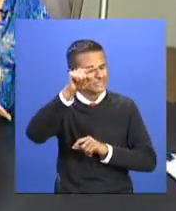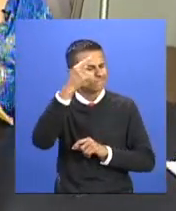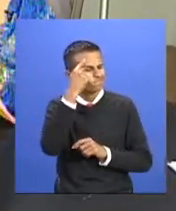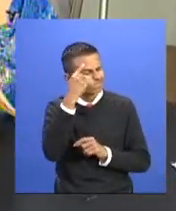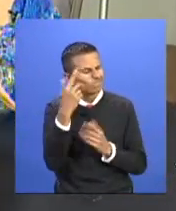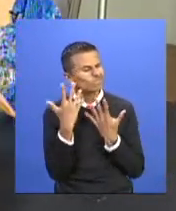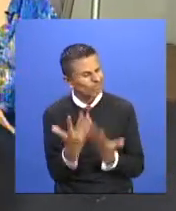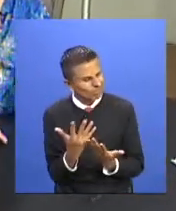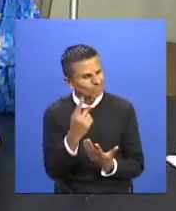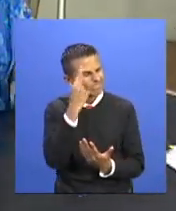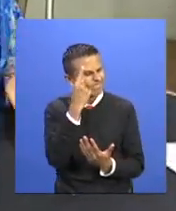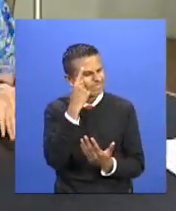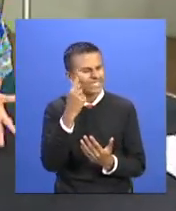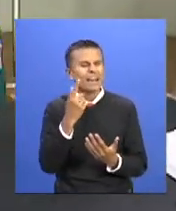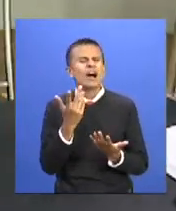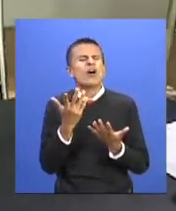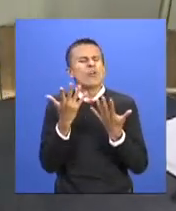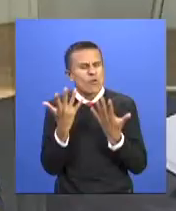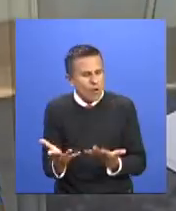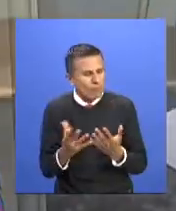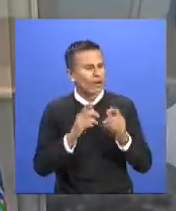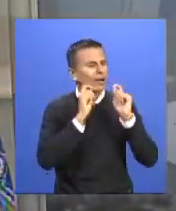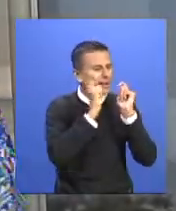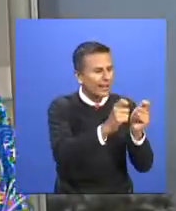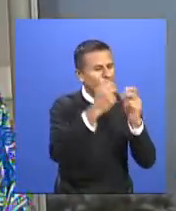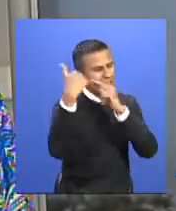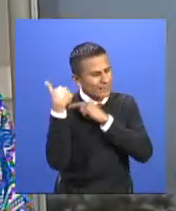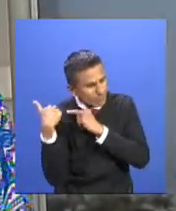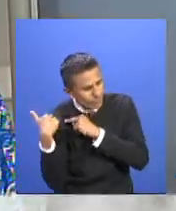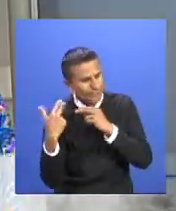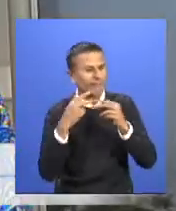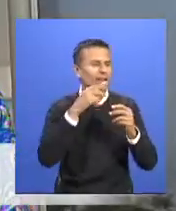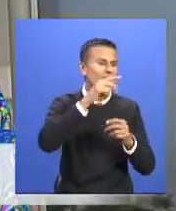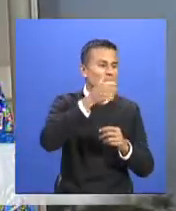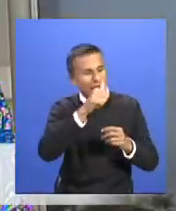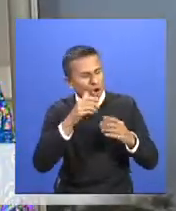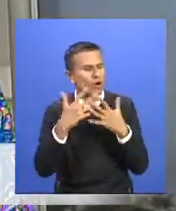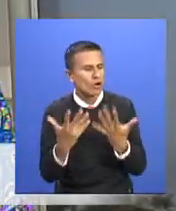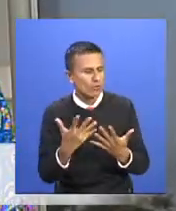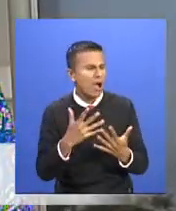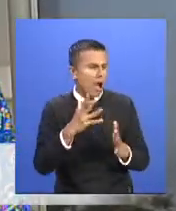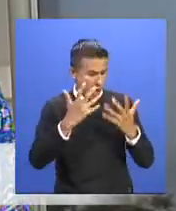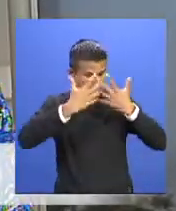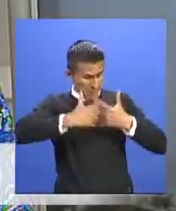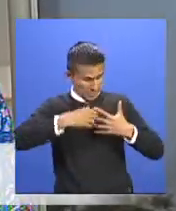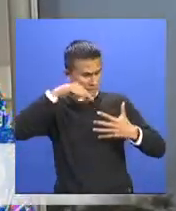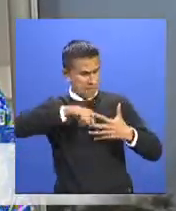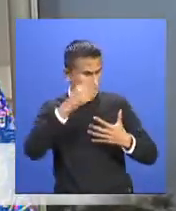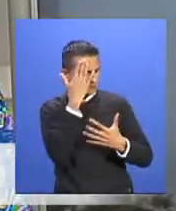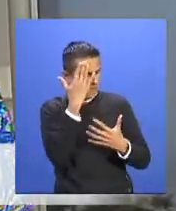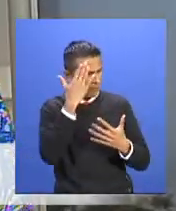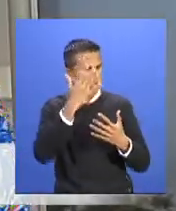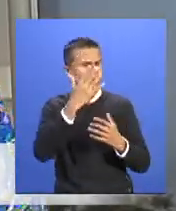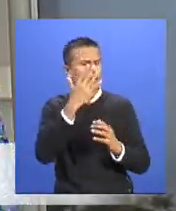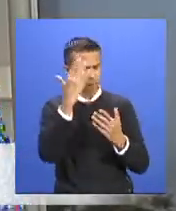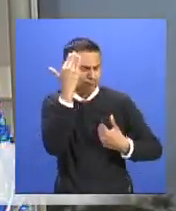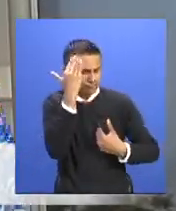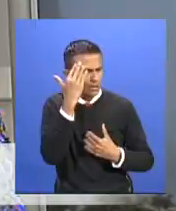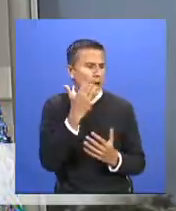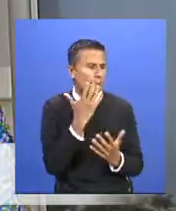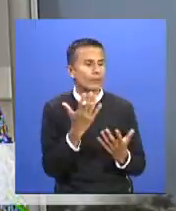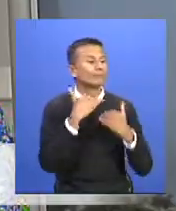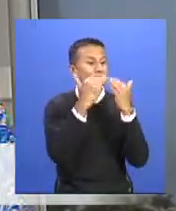qué parte le corresponde a cada quien, porque muchas veces ni siquiera el empresario es consciente de hasta qué punto llega, en este